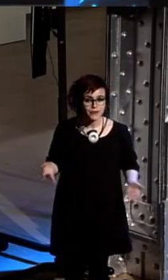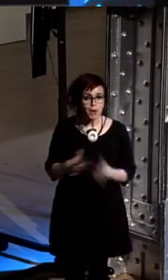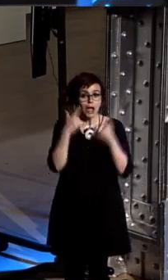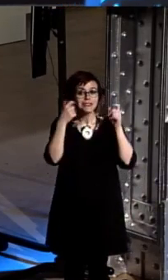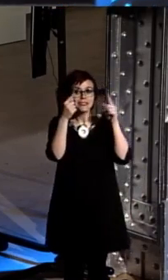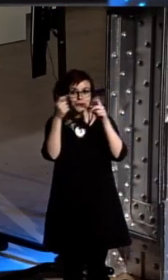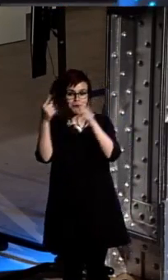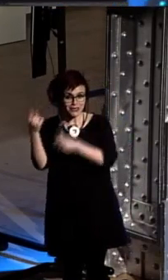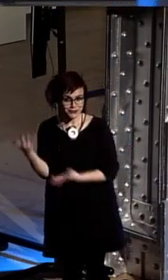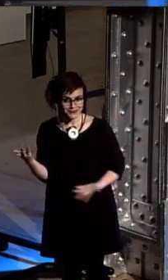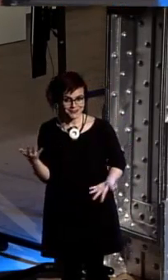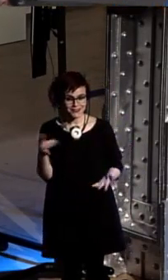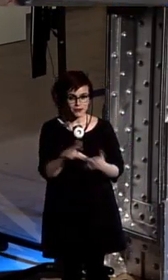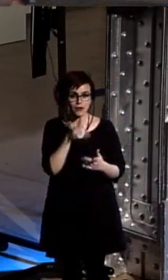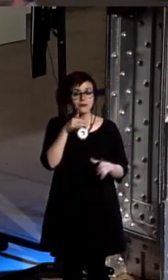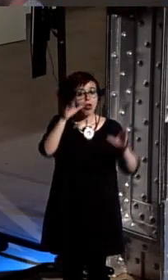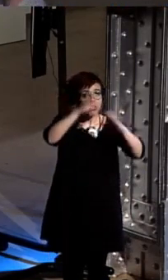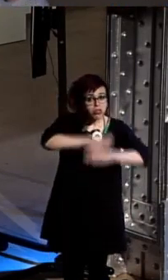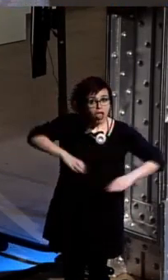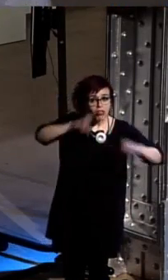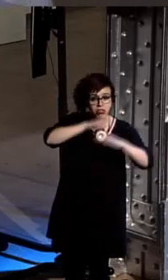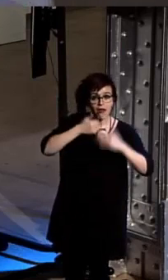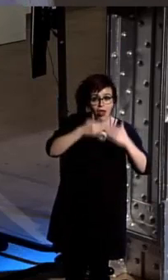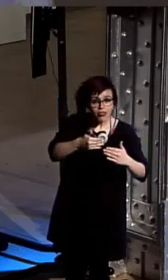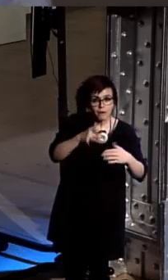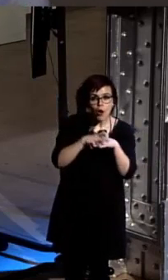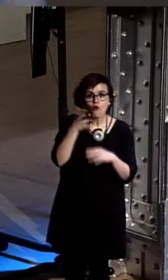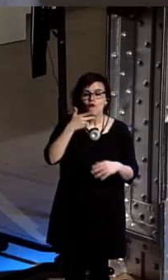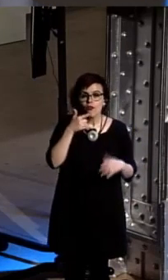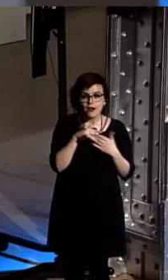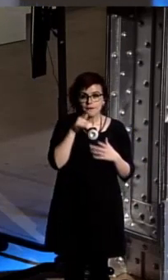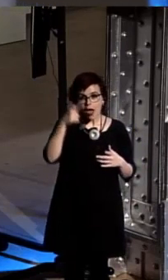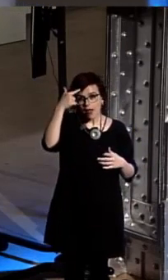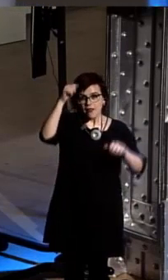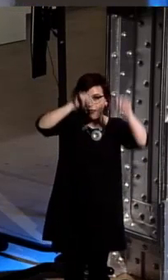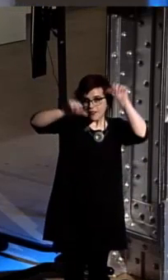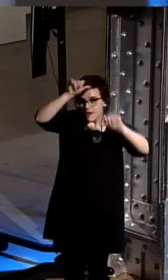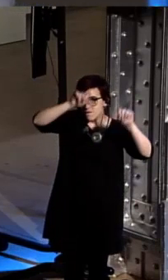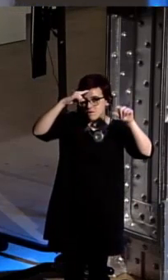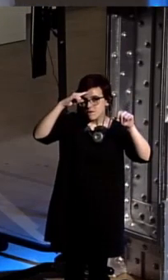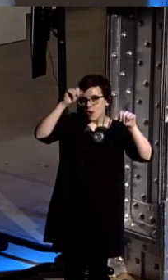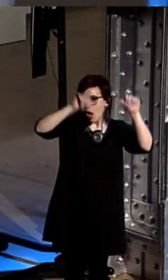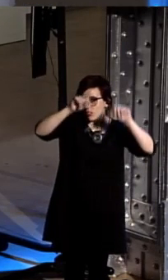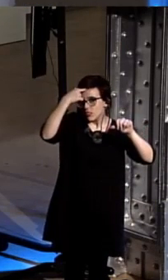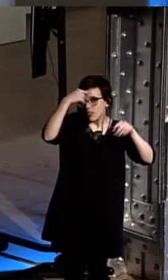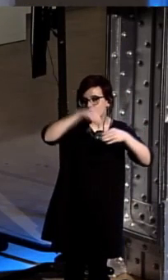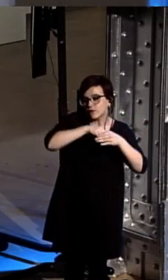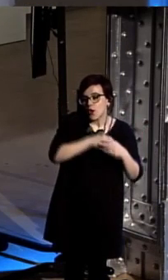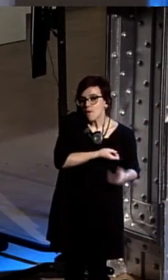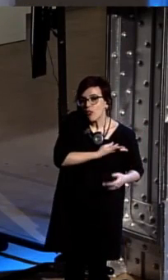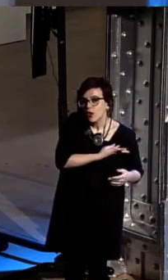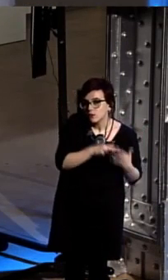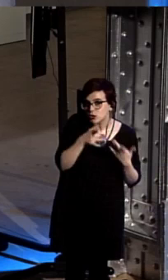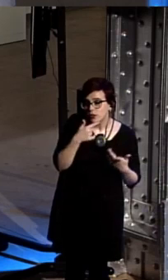descubierto, todo eso, hemos hecho ciencia que permite conocer cuáles son los mecanismos químicos y biológicos de las emociones, de manera tal de que hemos